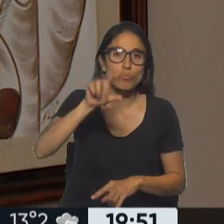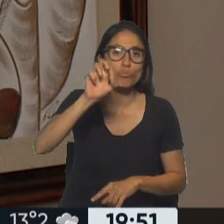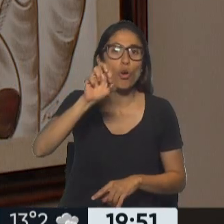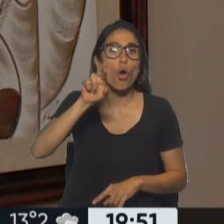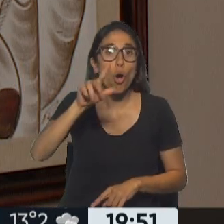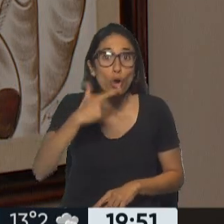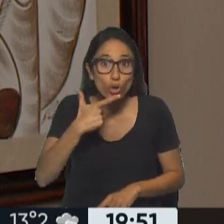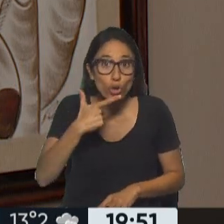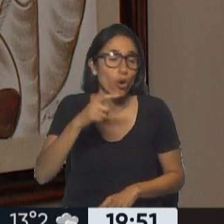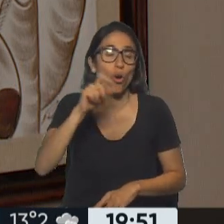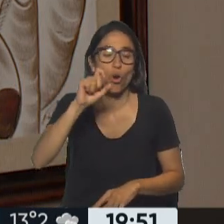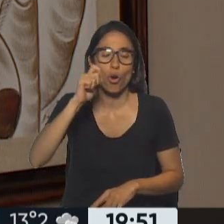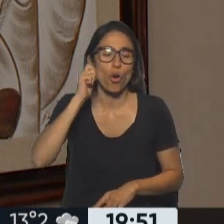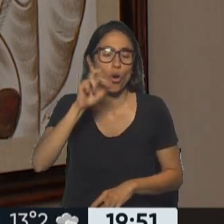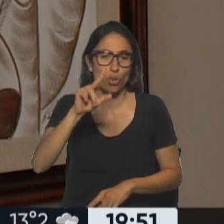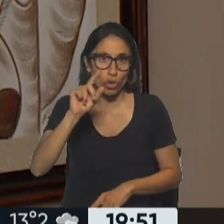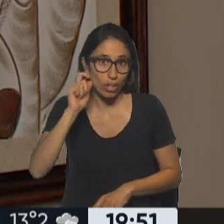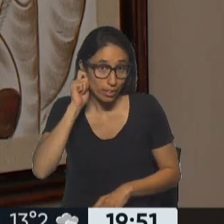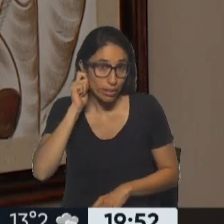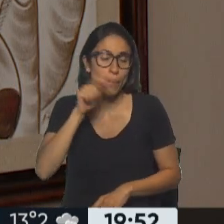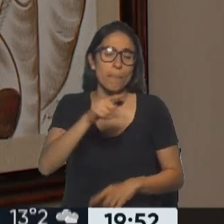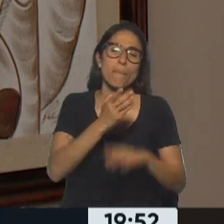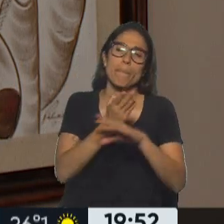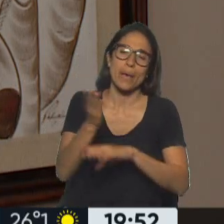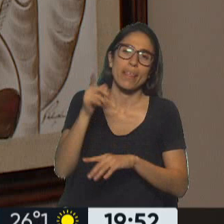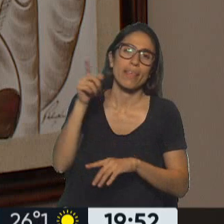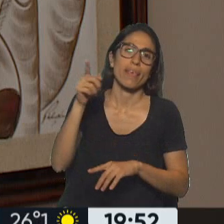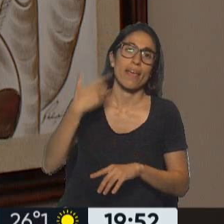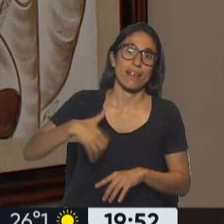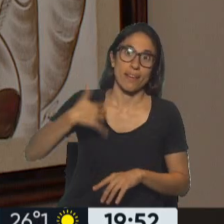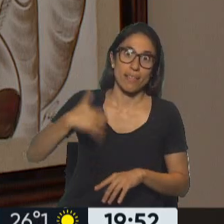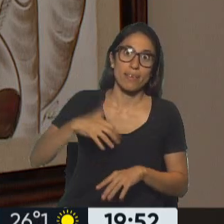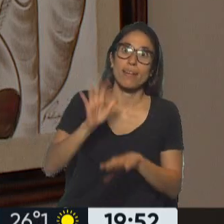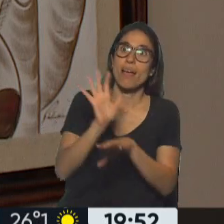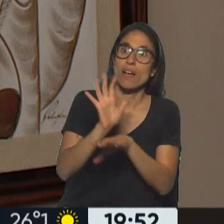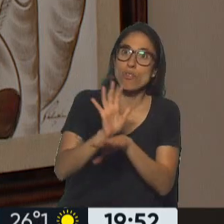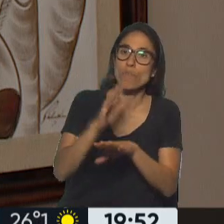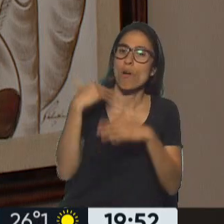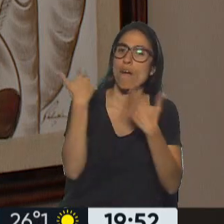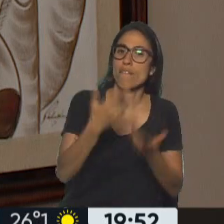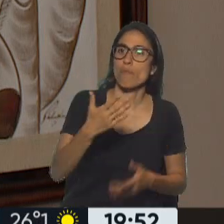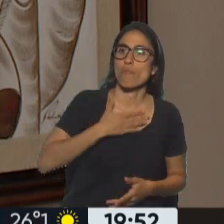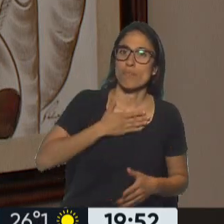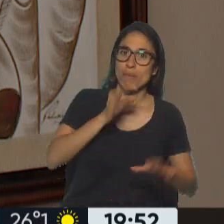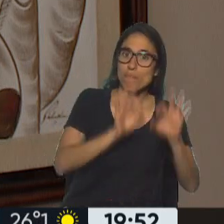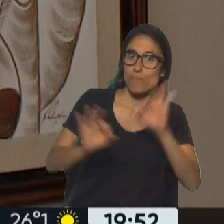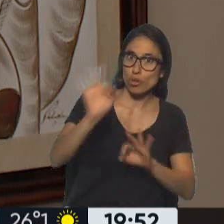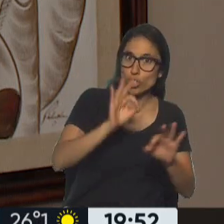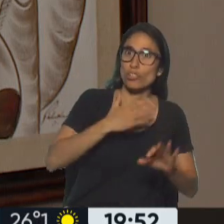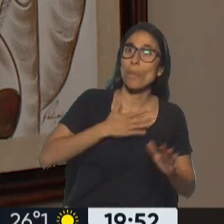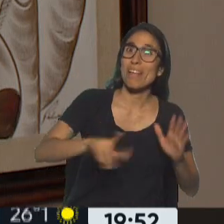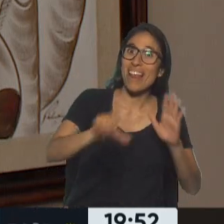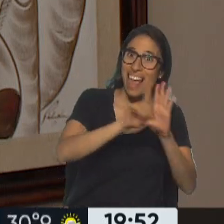Argentina que por favor vote para que se trabaje en el congreso de la nación y se apruebe esta ley llegue